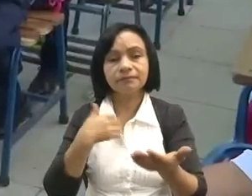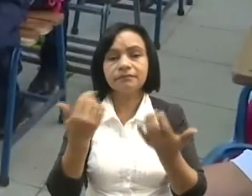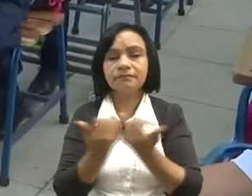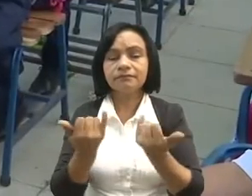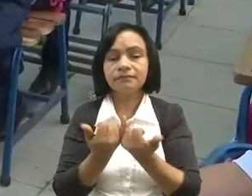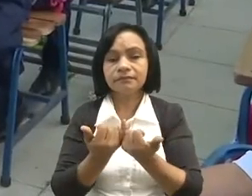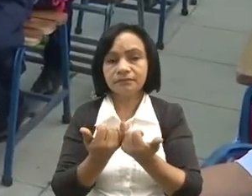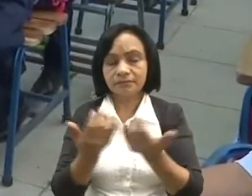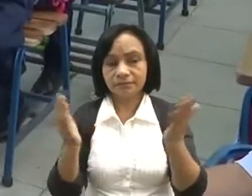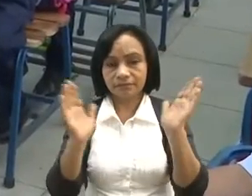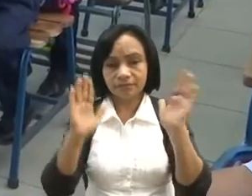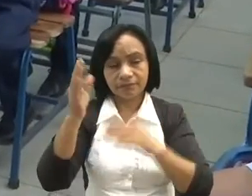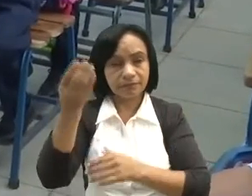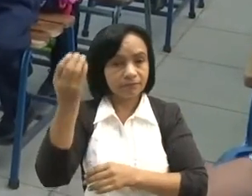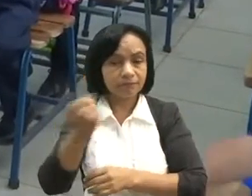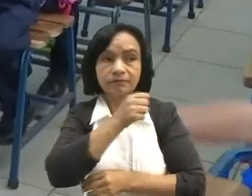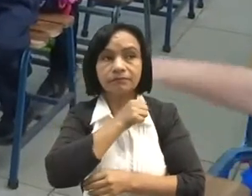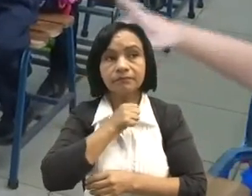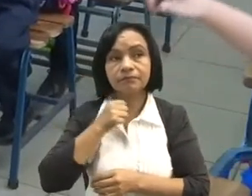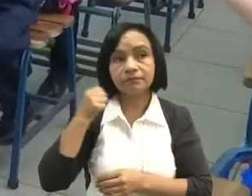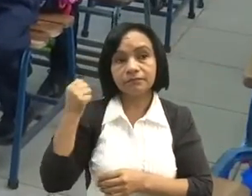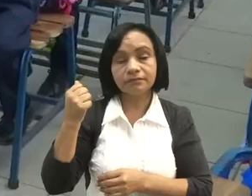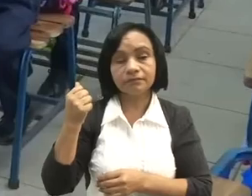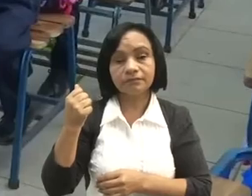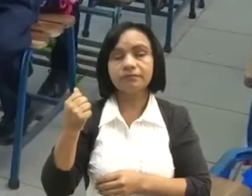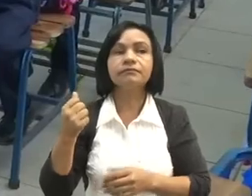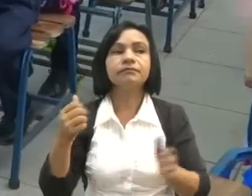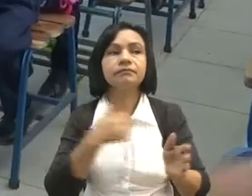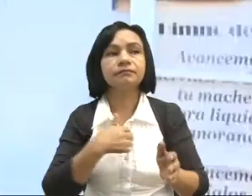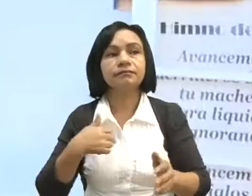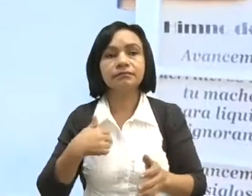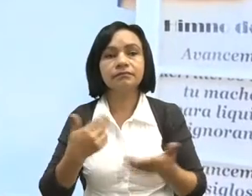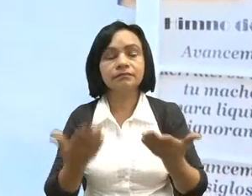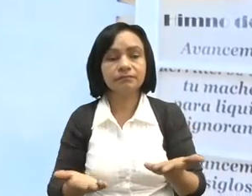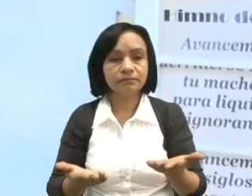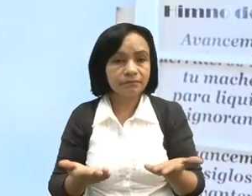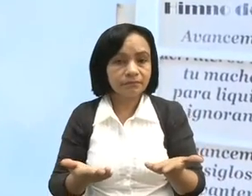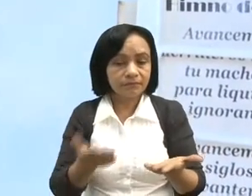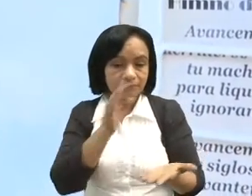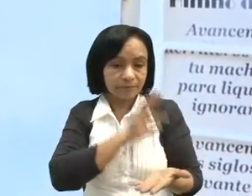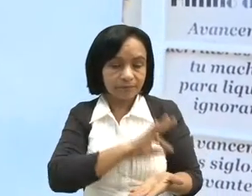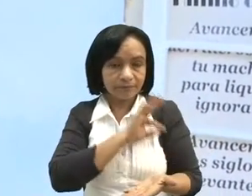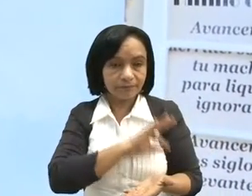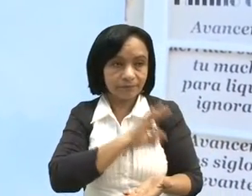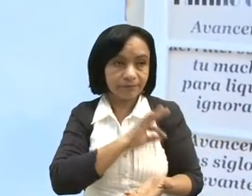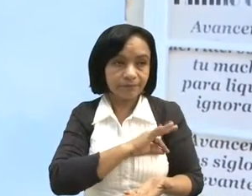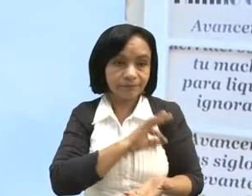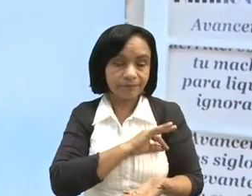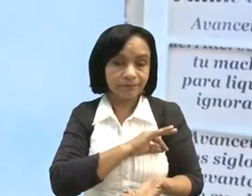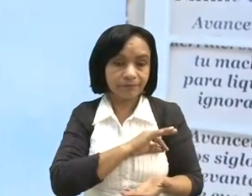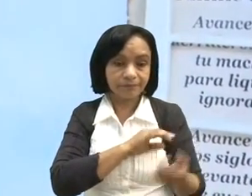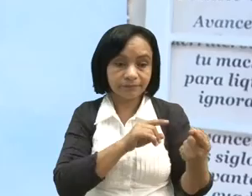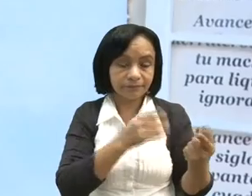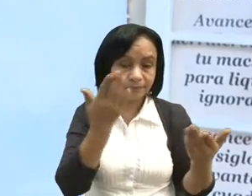llamó el título idóneo. Hacían un examen y con eso se le daba. Eso tenía que ver por salario, pues, porque era el salario empírico y